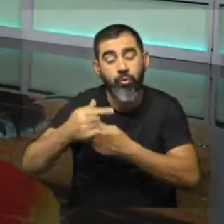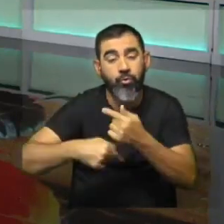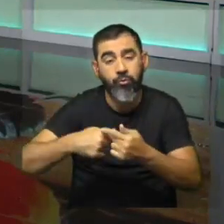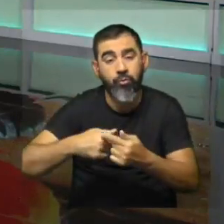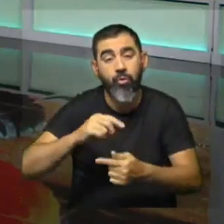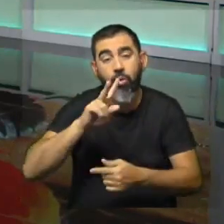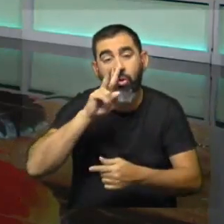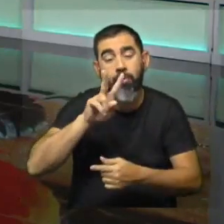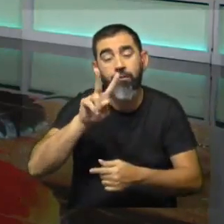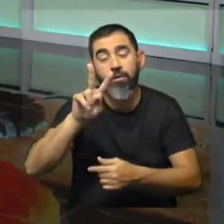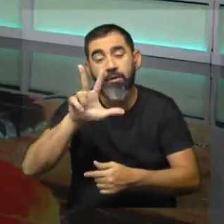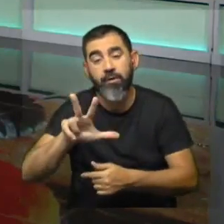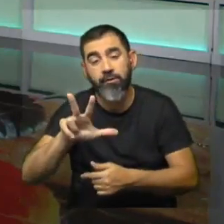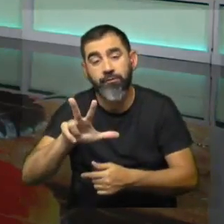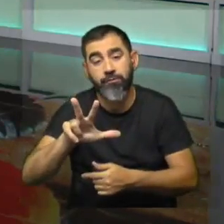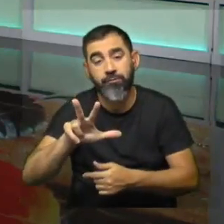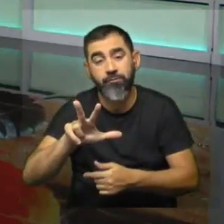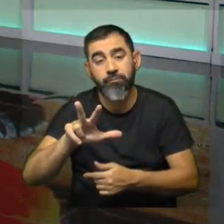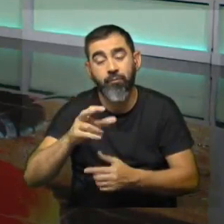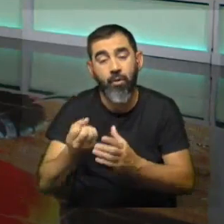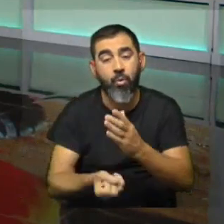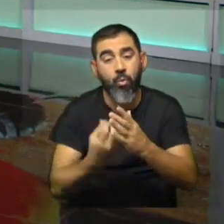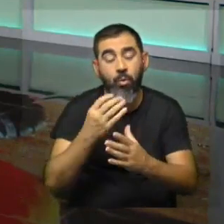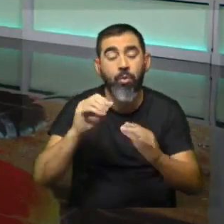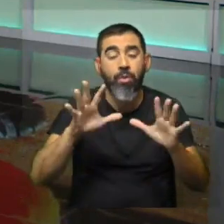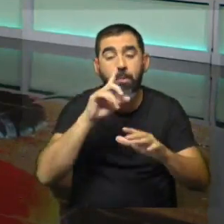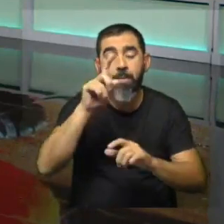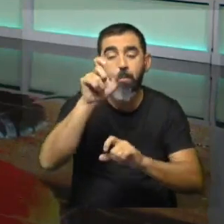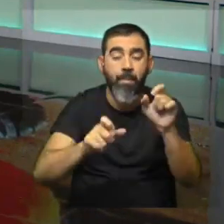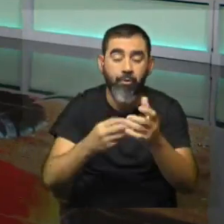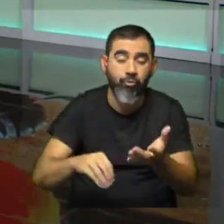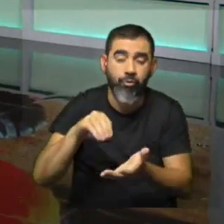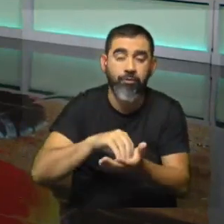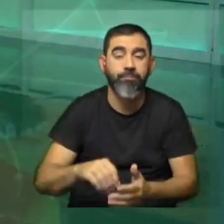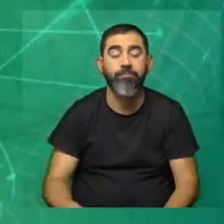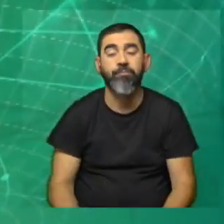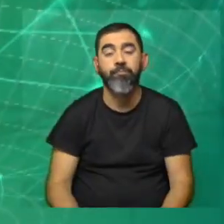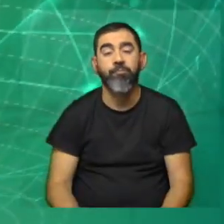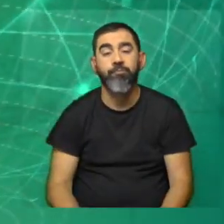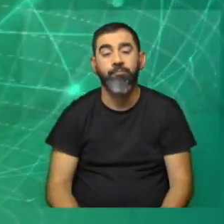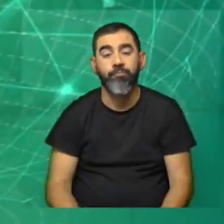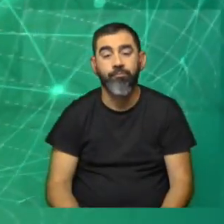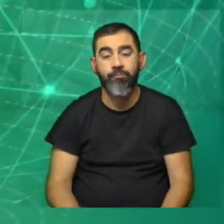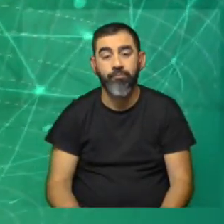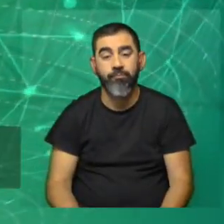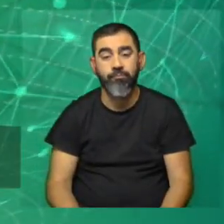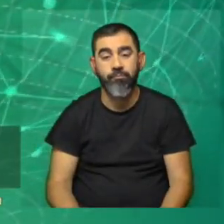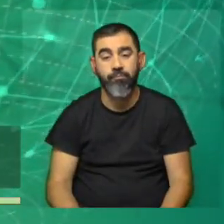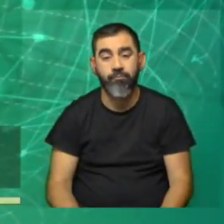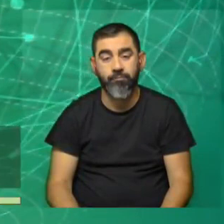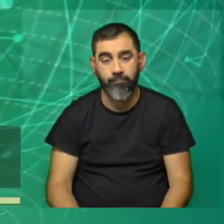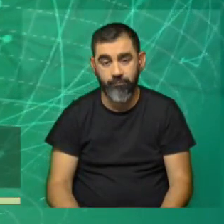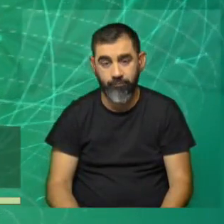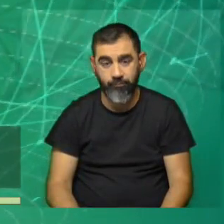durante 2023 para una nueva edición que involucre a 10.000 personas más. Pues hay que definir algunos otros aspectos